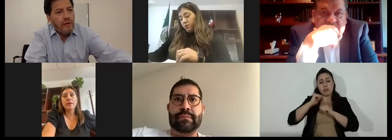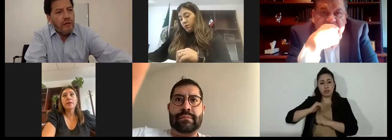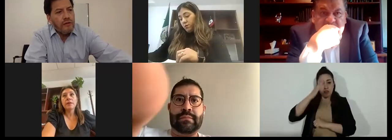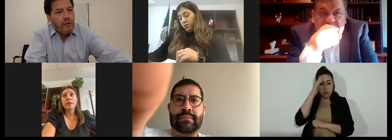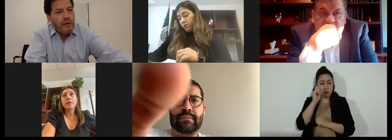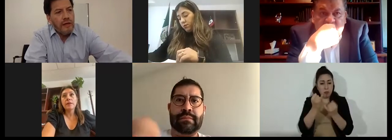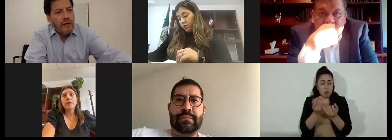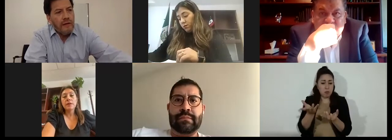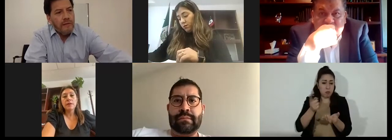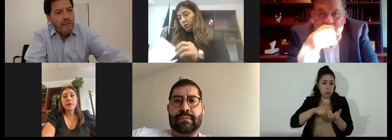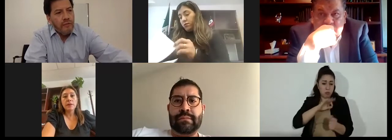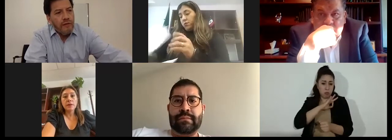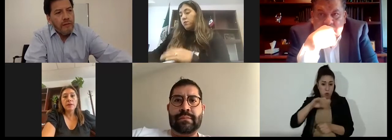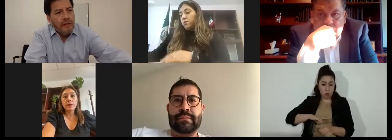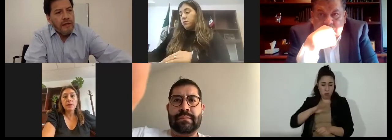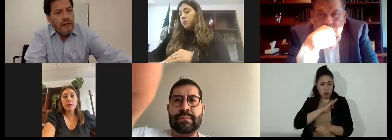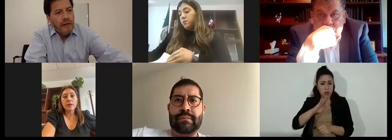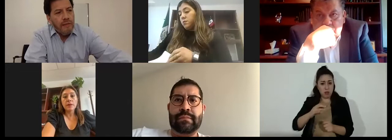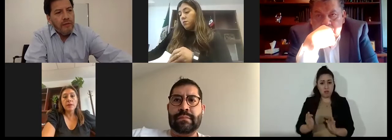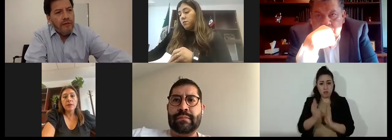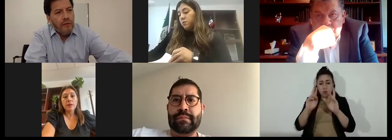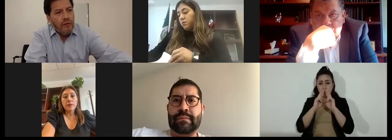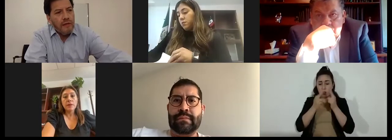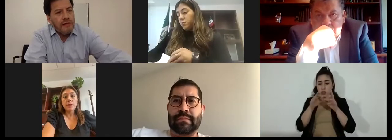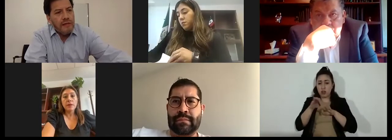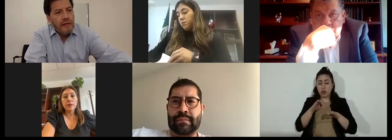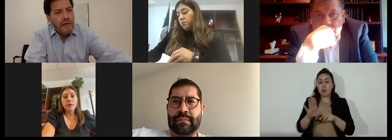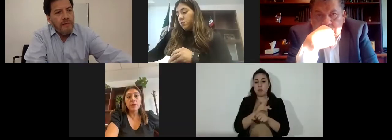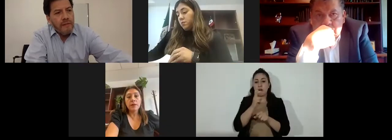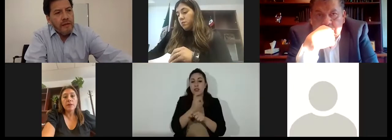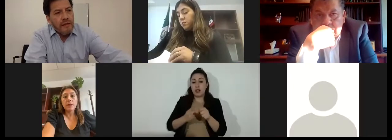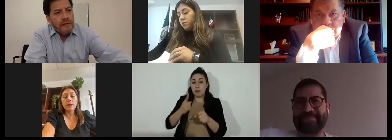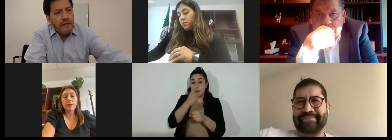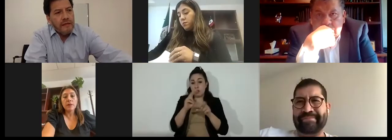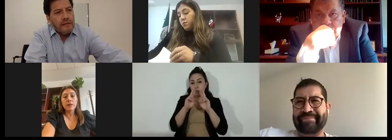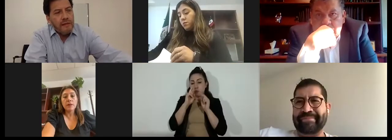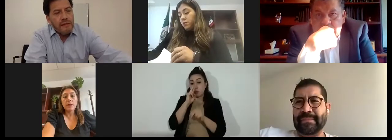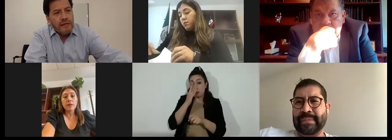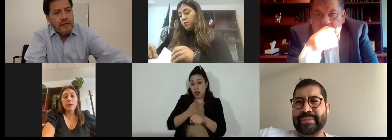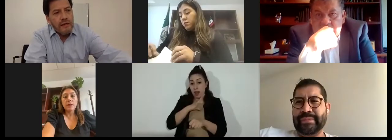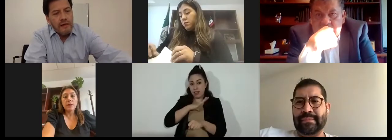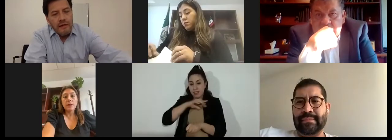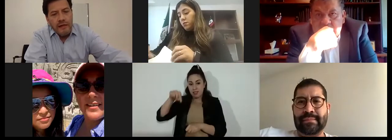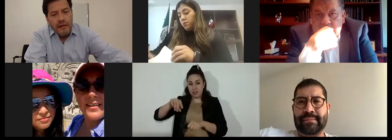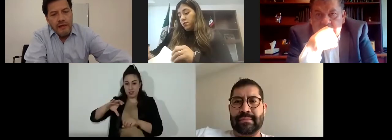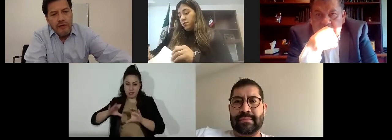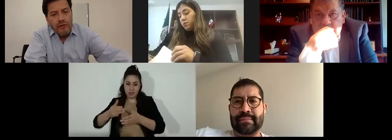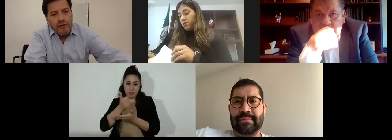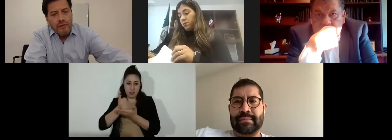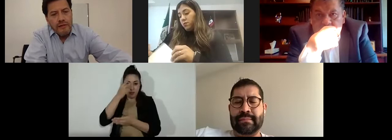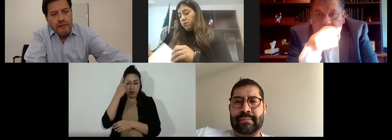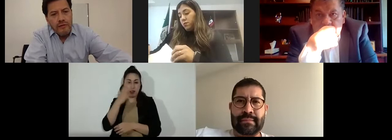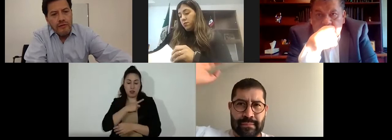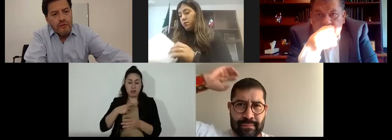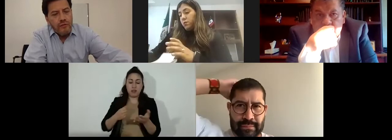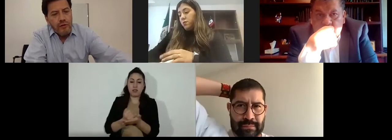de Coordinación Política, pues finalmente la primer facultad que se tiene es de establecer el calendario de los